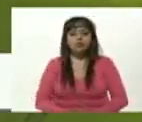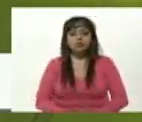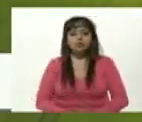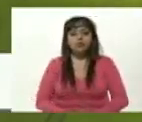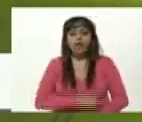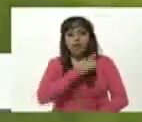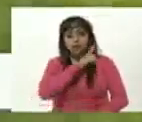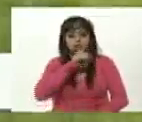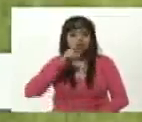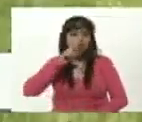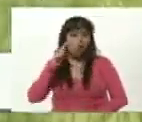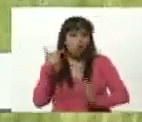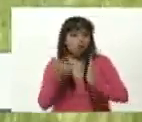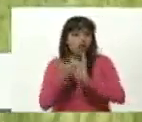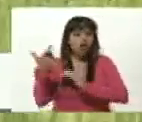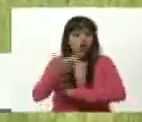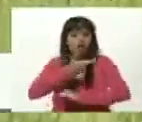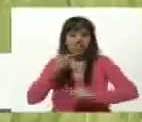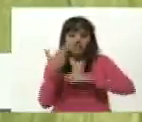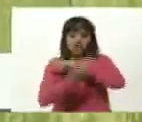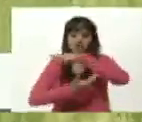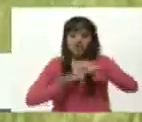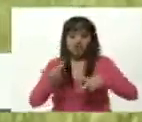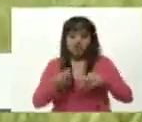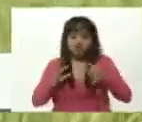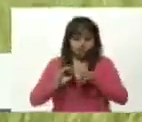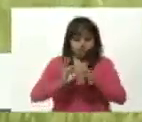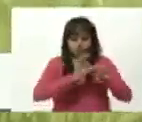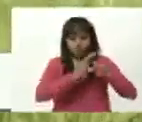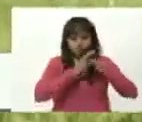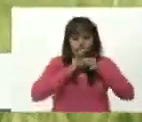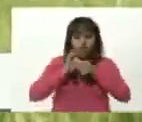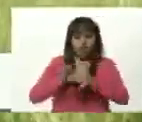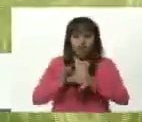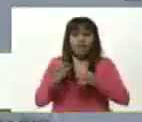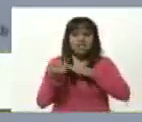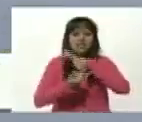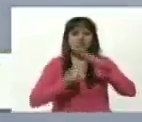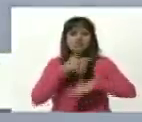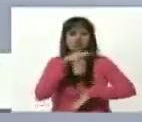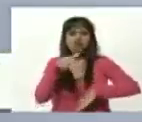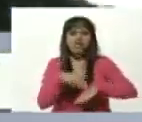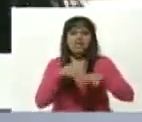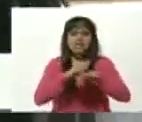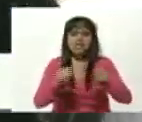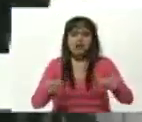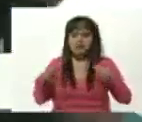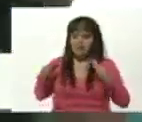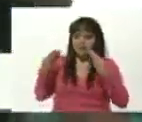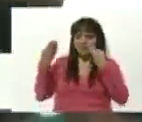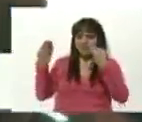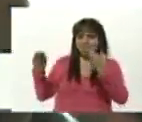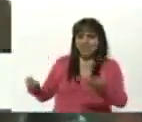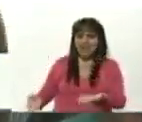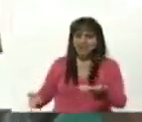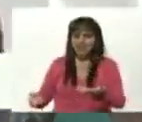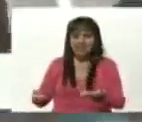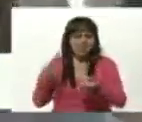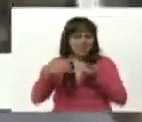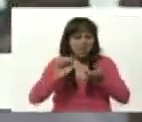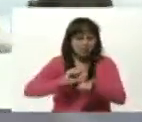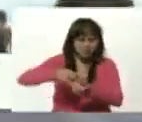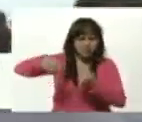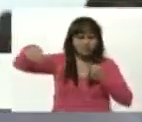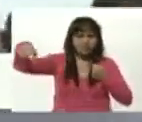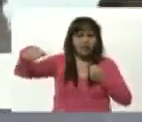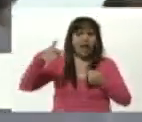su gobierno, el gobierno revolucionario, en la unidad con el Instituto Nacional de Tierra, vamos a entregar varios títulos. Aquí tenemos